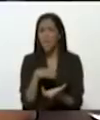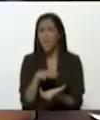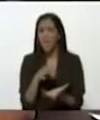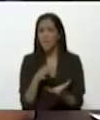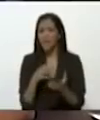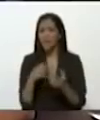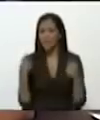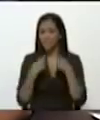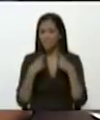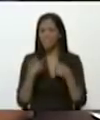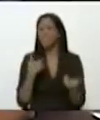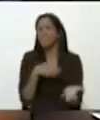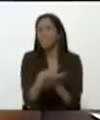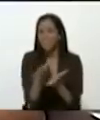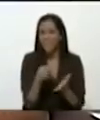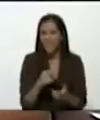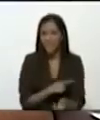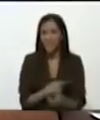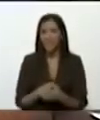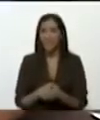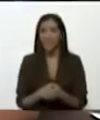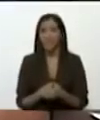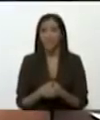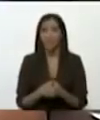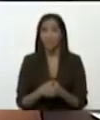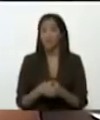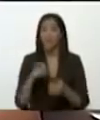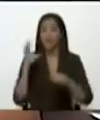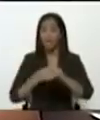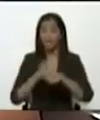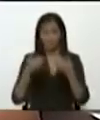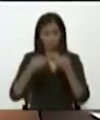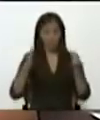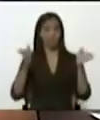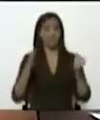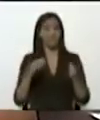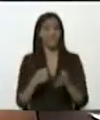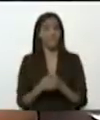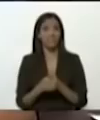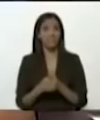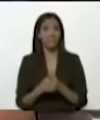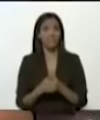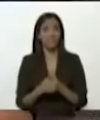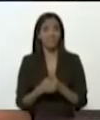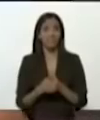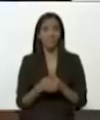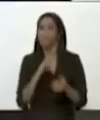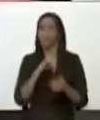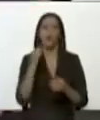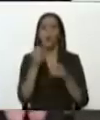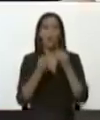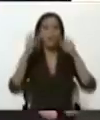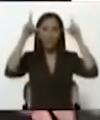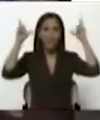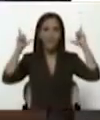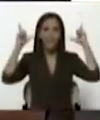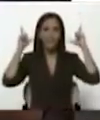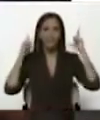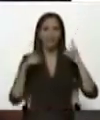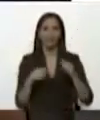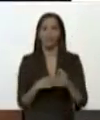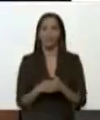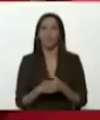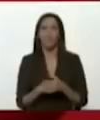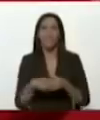pasar, hermano? ¿Ah? Las cárceles se pueden abrir. Y soltamos los... Pero no como hizo Ledesma, para matarlos, no.